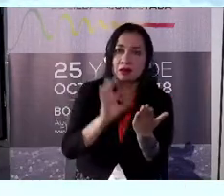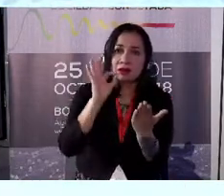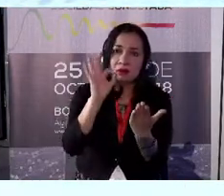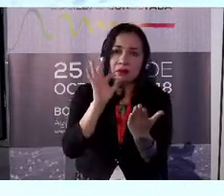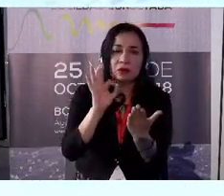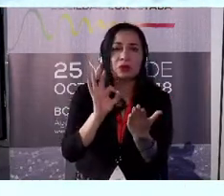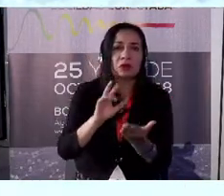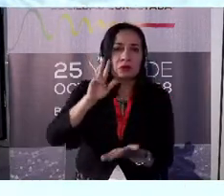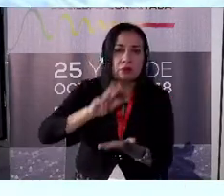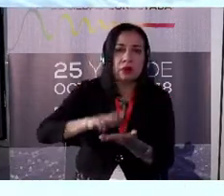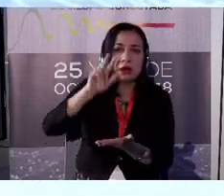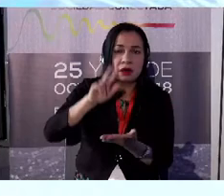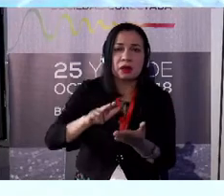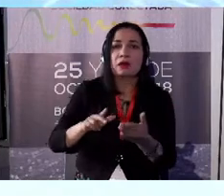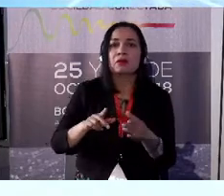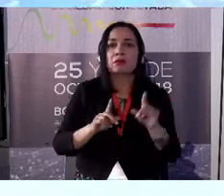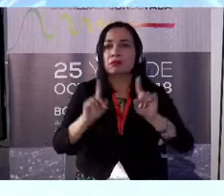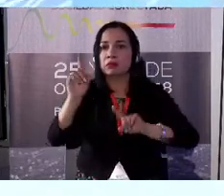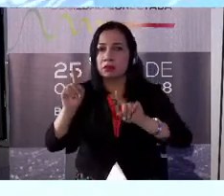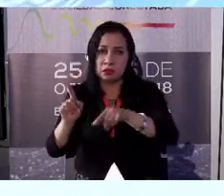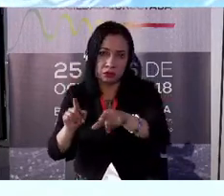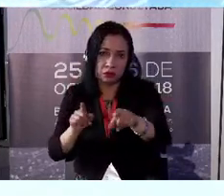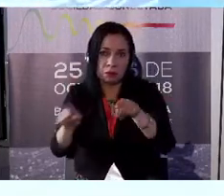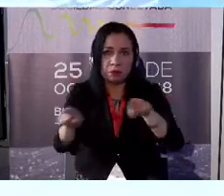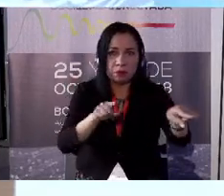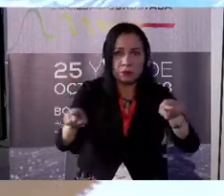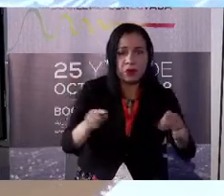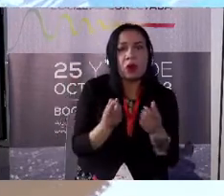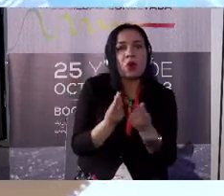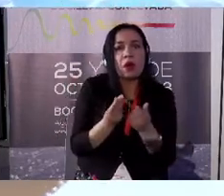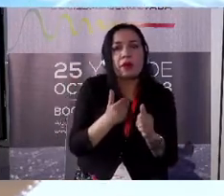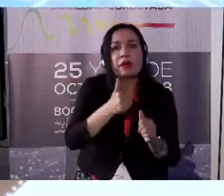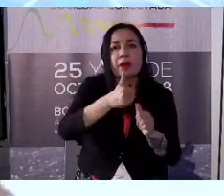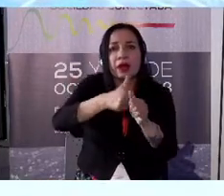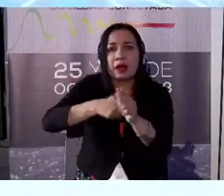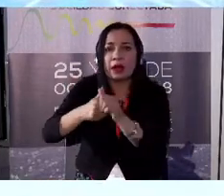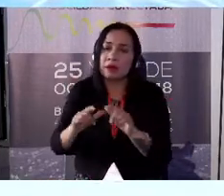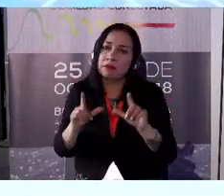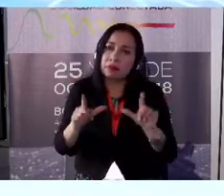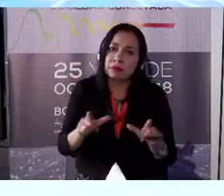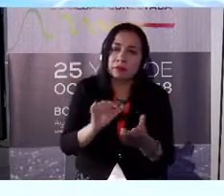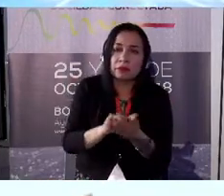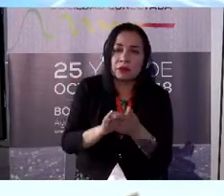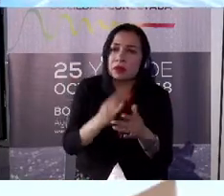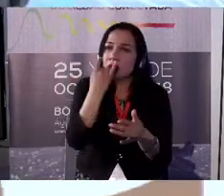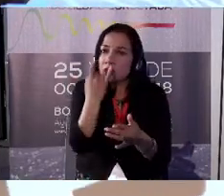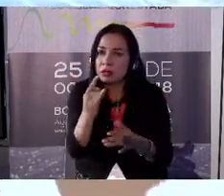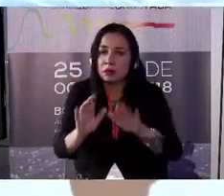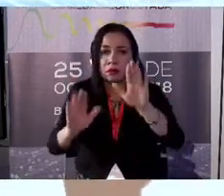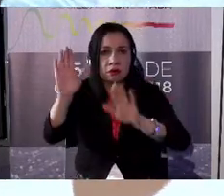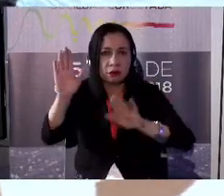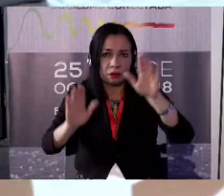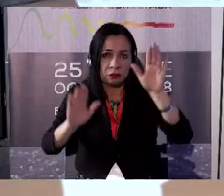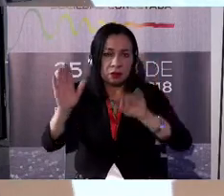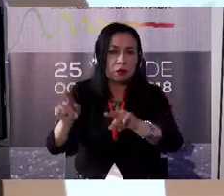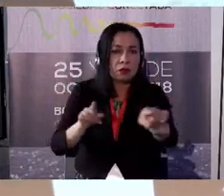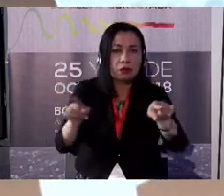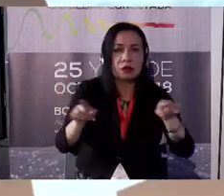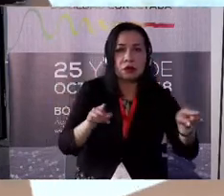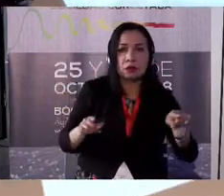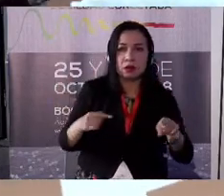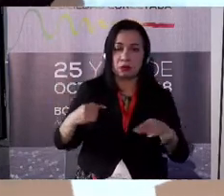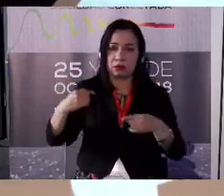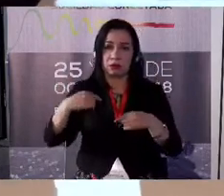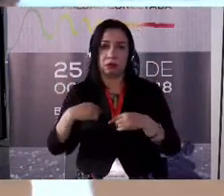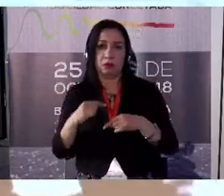En cada ronda los participantes indican el valor de su oferta por cada licencia de su interés. El subastador revela el valor de la oferta más alta